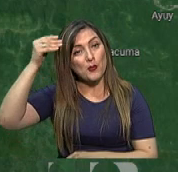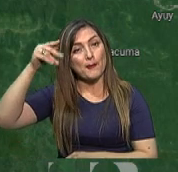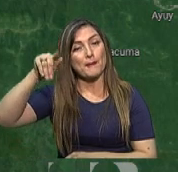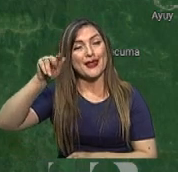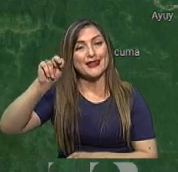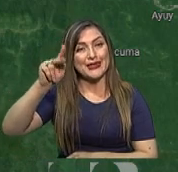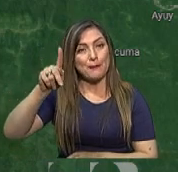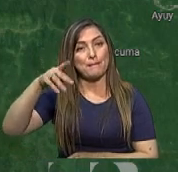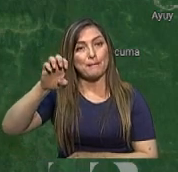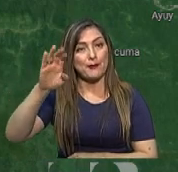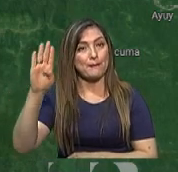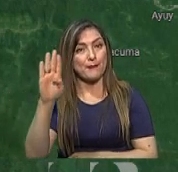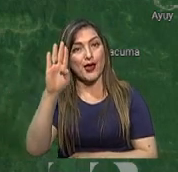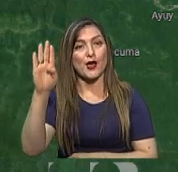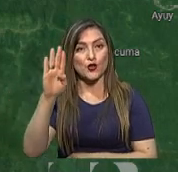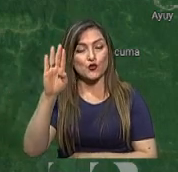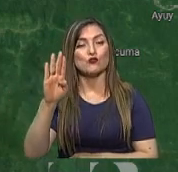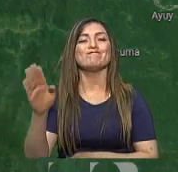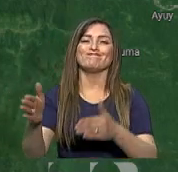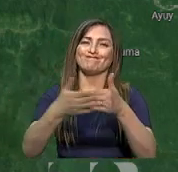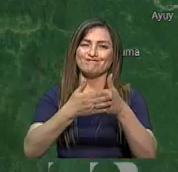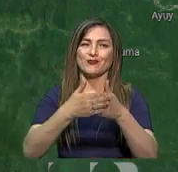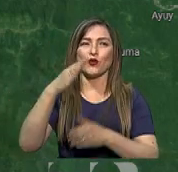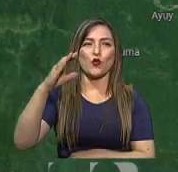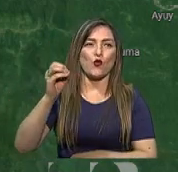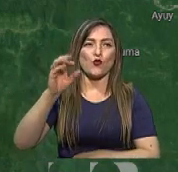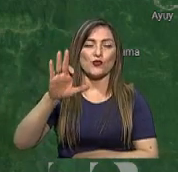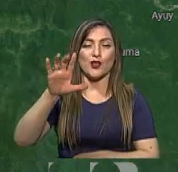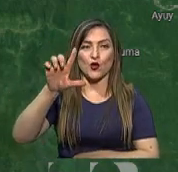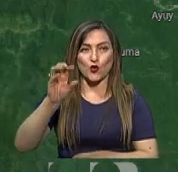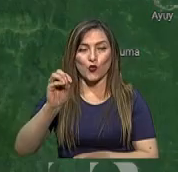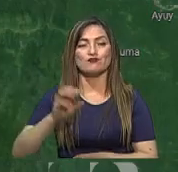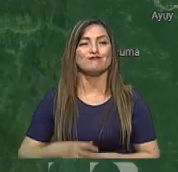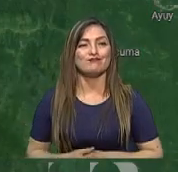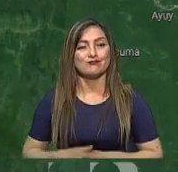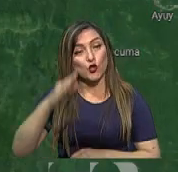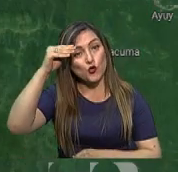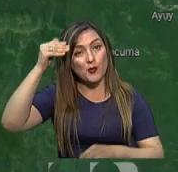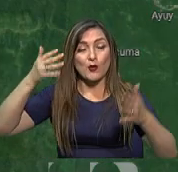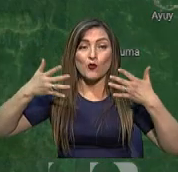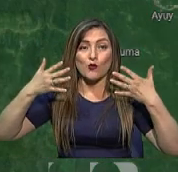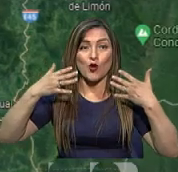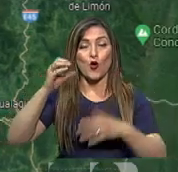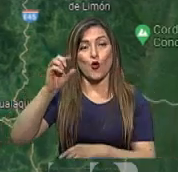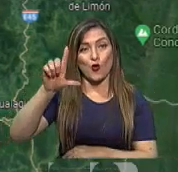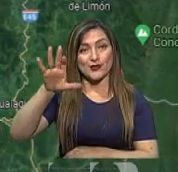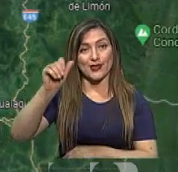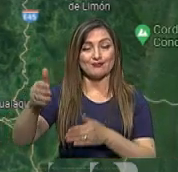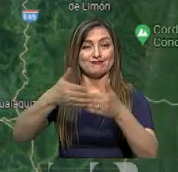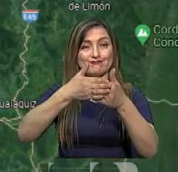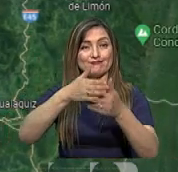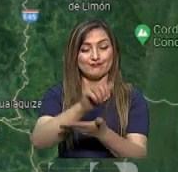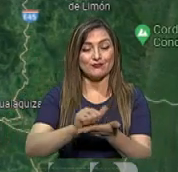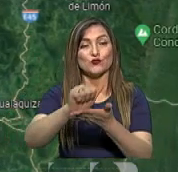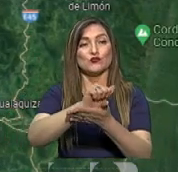baños se presenta a un cierre en cotaló y la arteria vial riobamba guayaquil está cerrada en el cantón colta en azuay